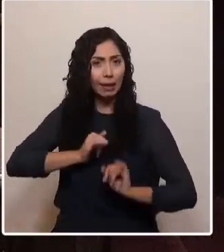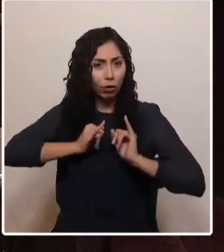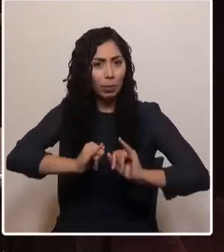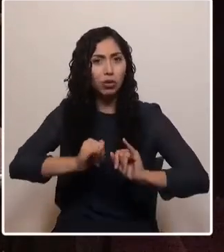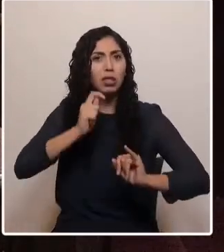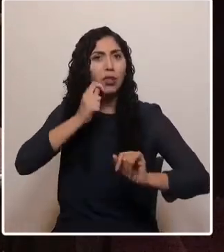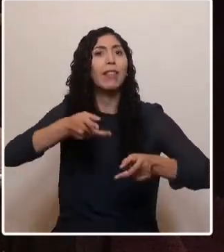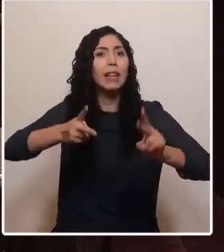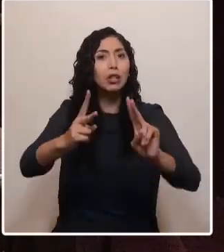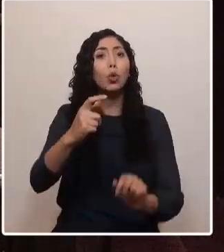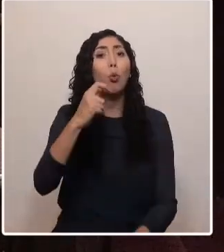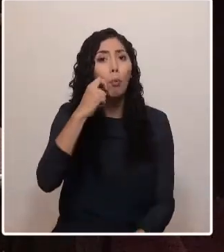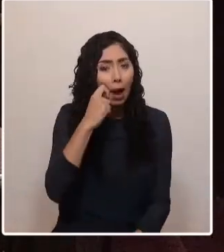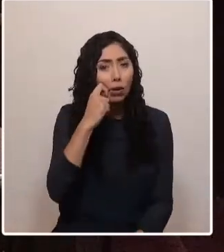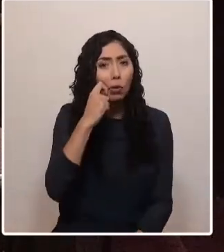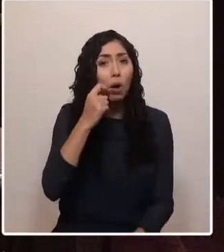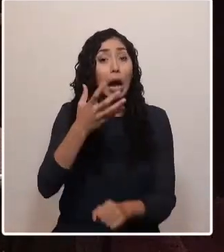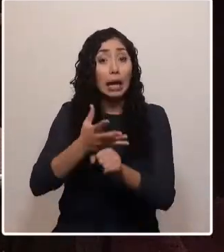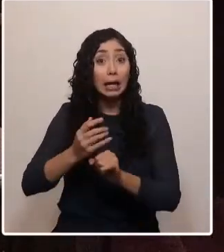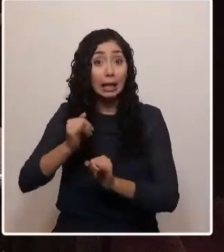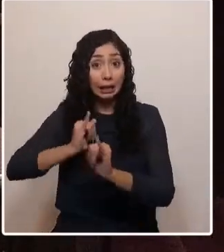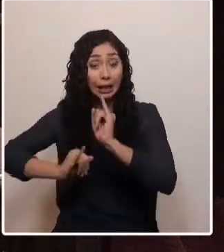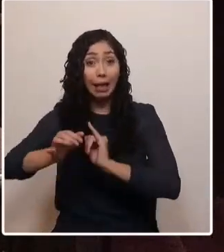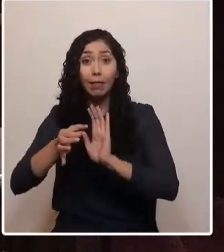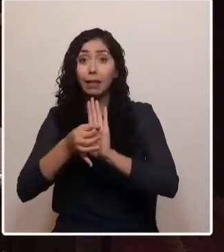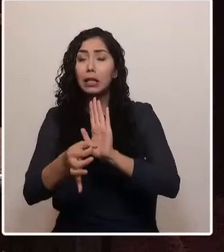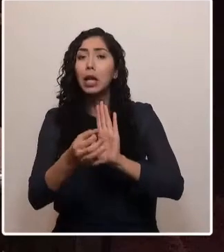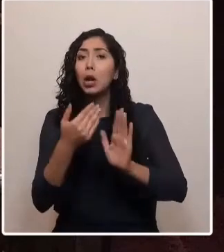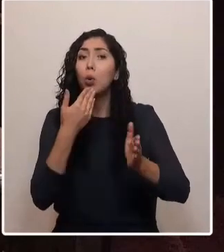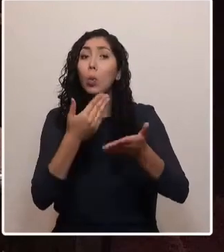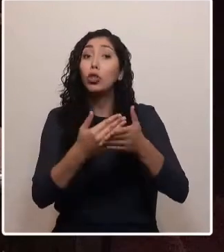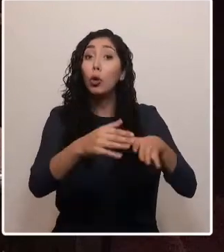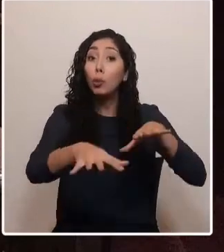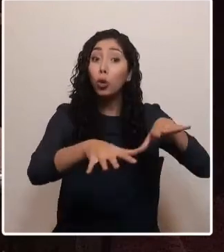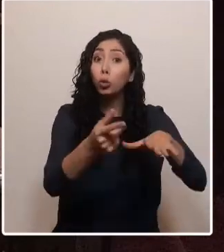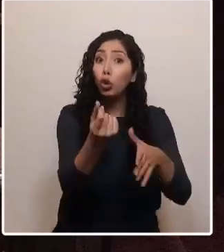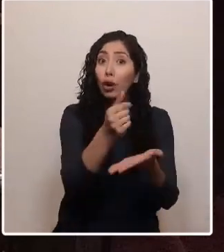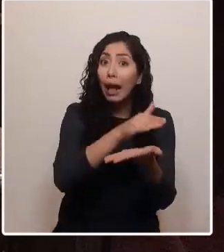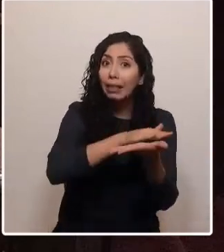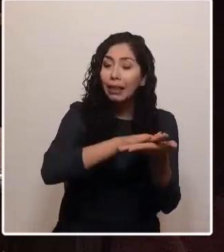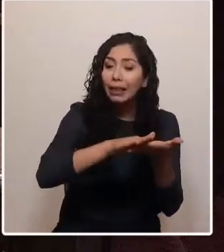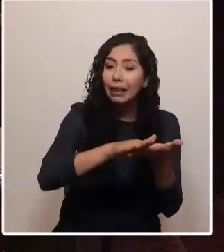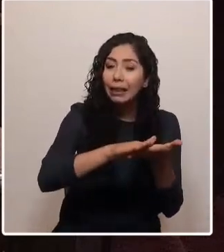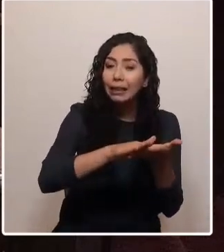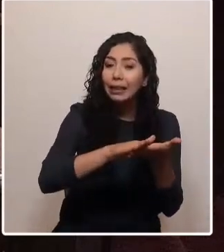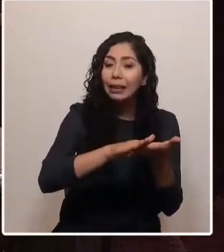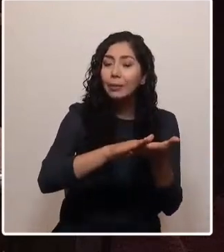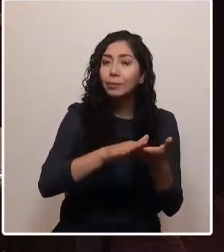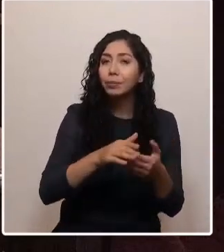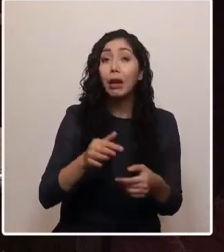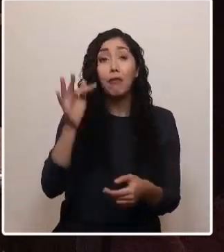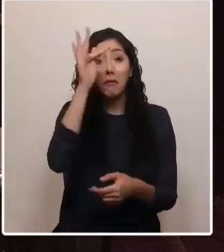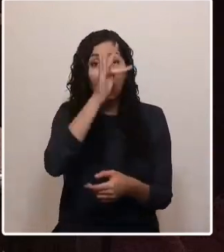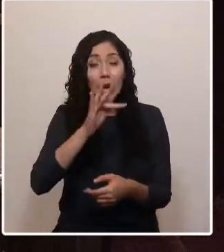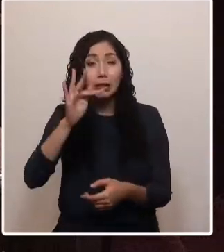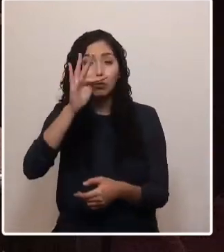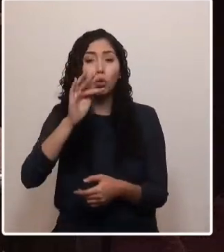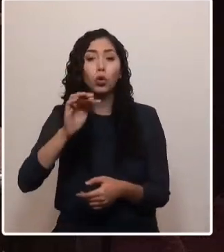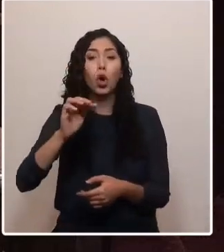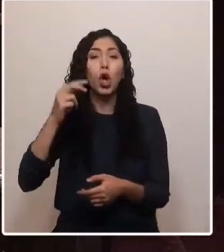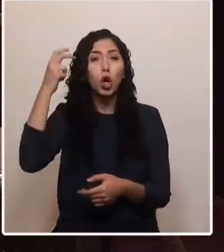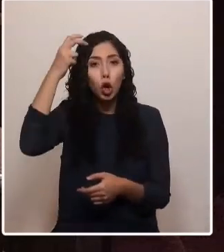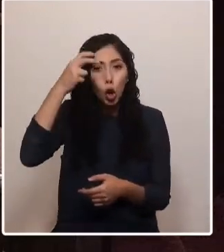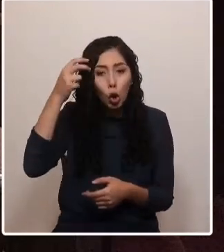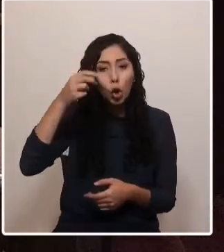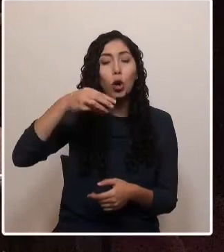Hay una regla tácita en Internet que dice que cuando el producto es gratuito, el producto es el usuario. Facebook, Google, Microsoft, Apple y el